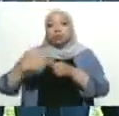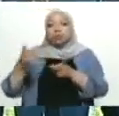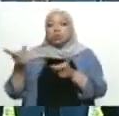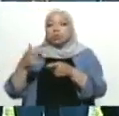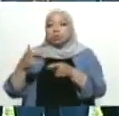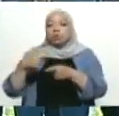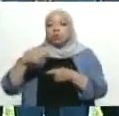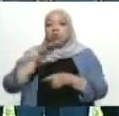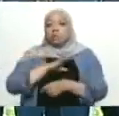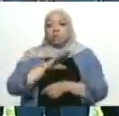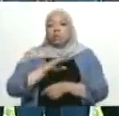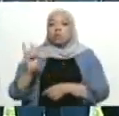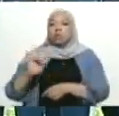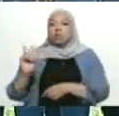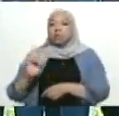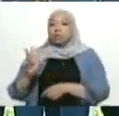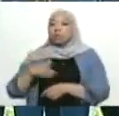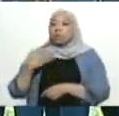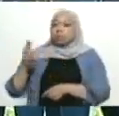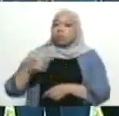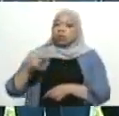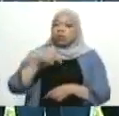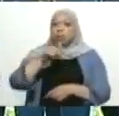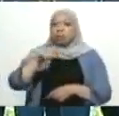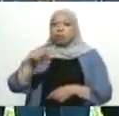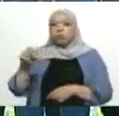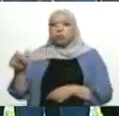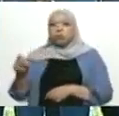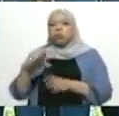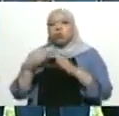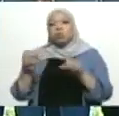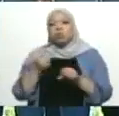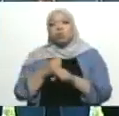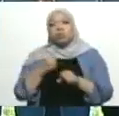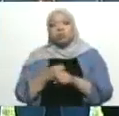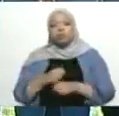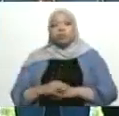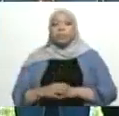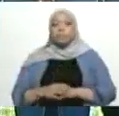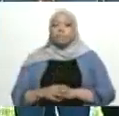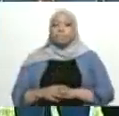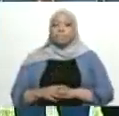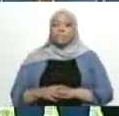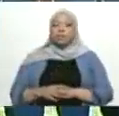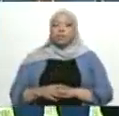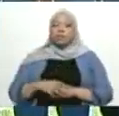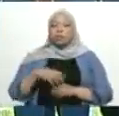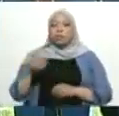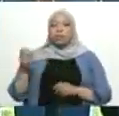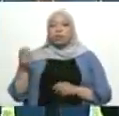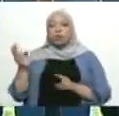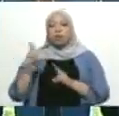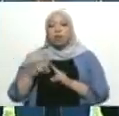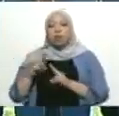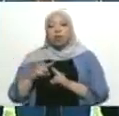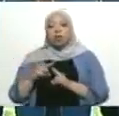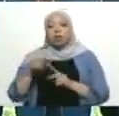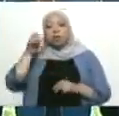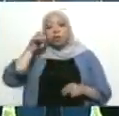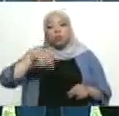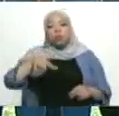este suelo patrio. No por ningún venezolano, porque Trump no es de aquí, de Rubio. Y